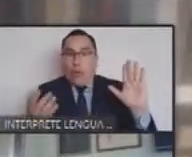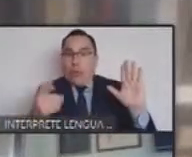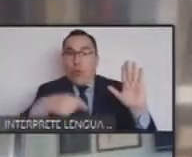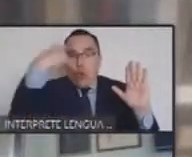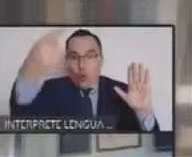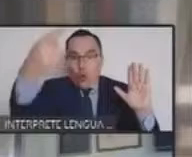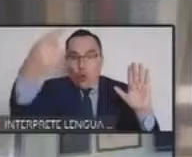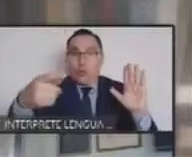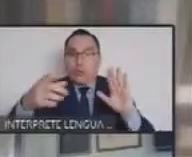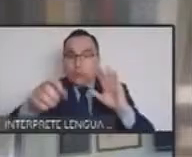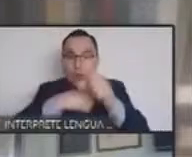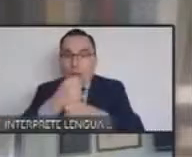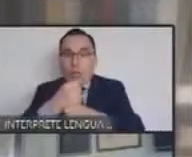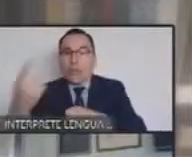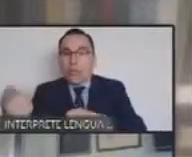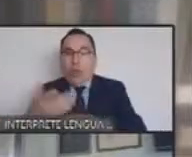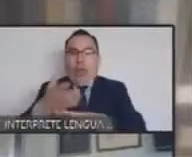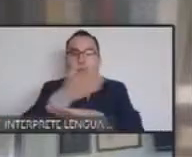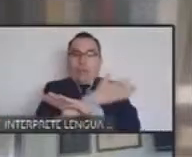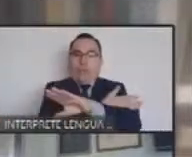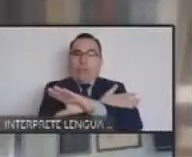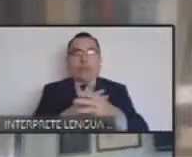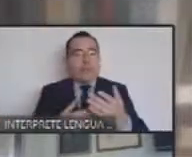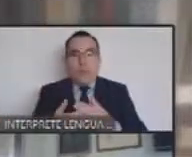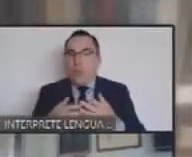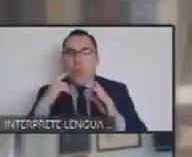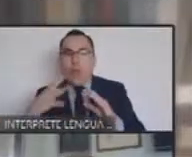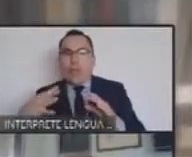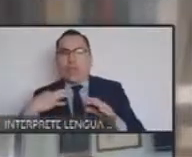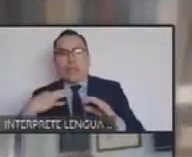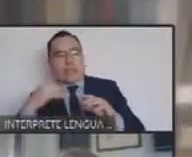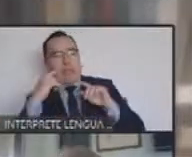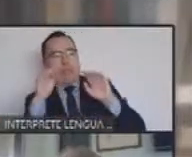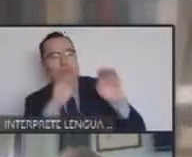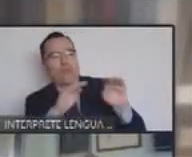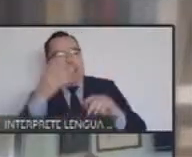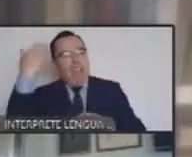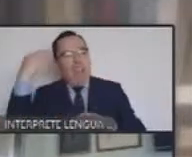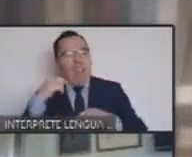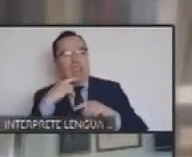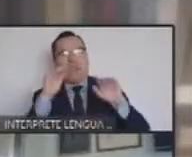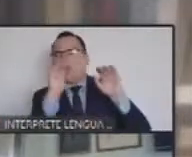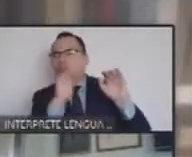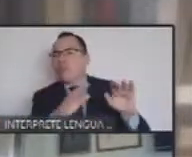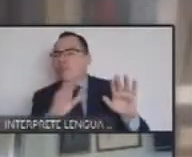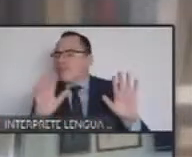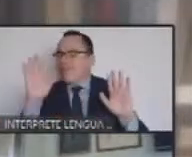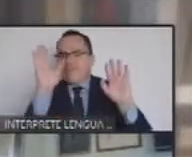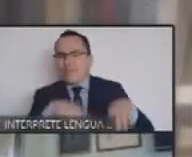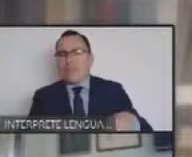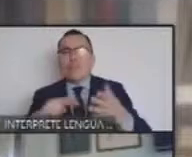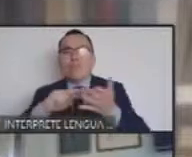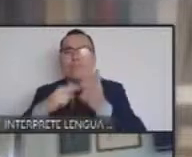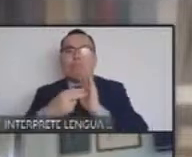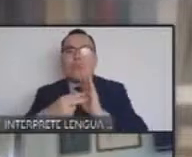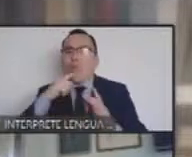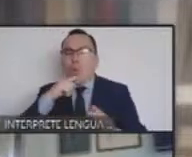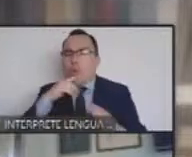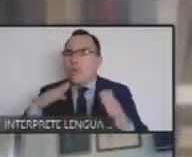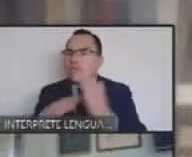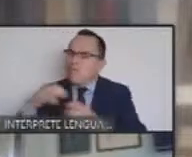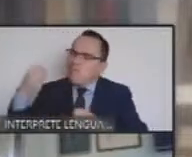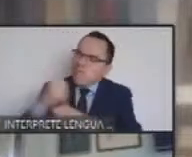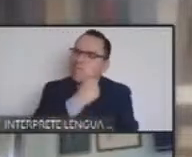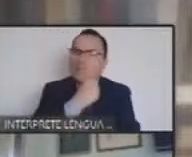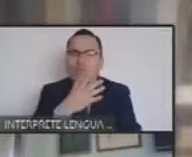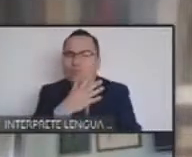escándalo de corrupción, no hacia atrás. Y la ciudadanía no entiende eso en general, y entonces hay casi por definición una frustración grande con los